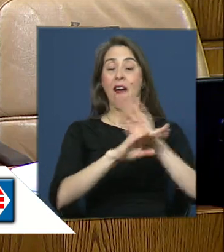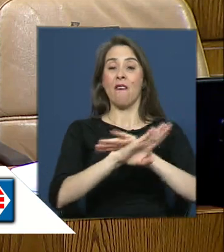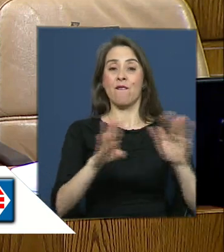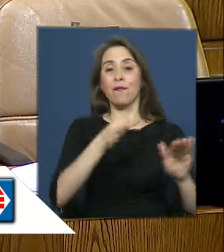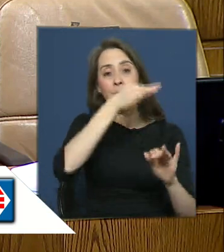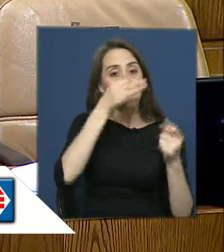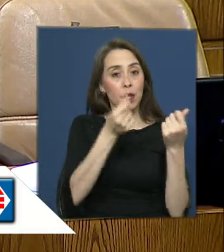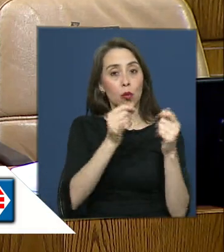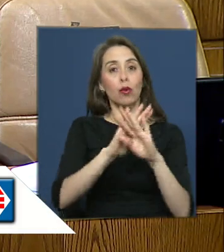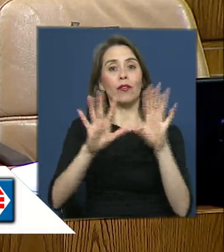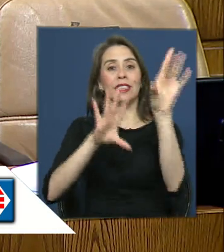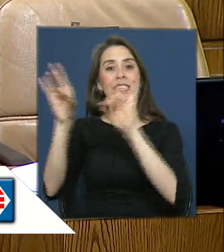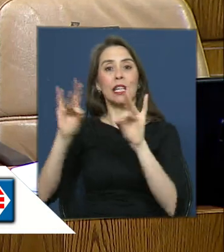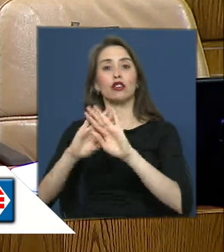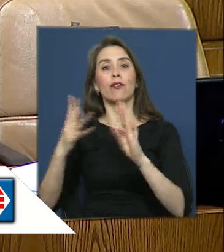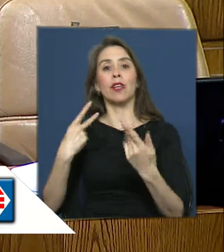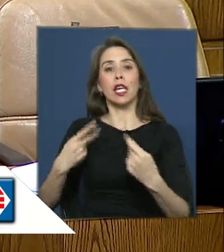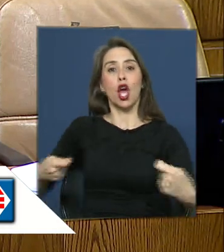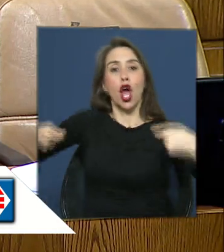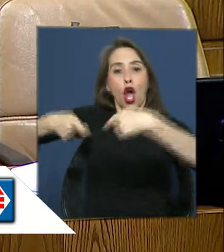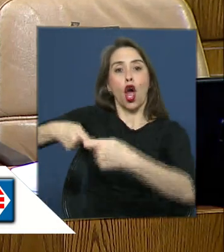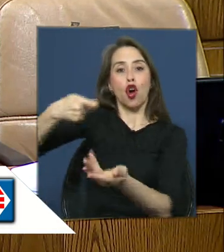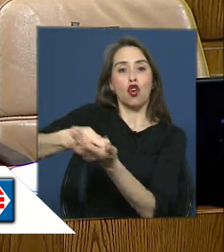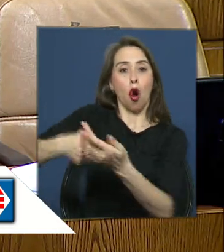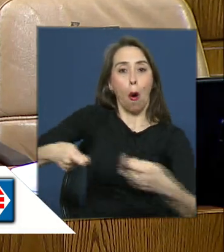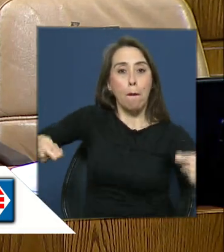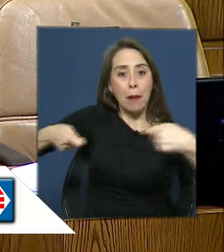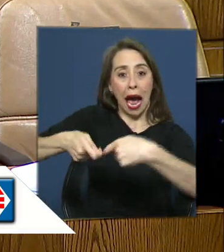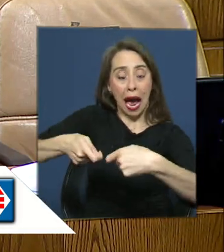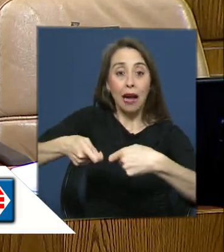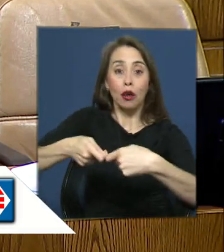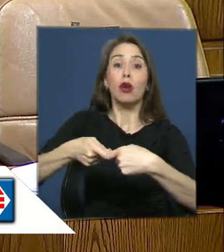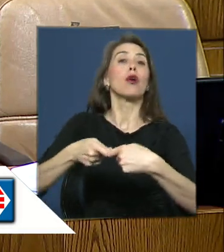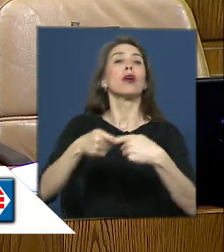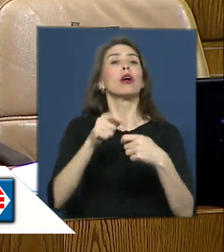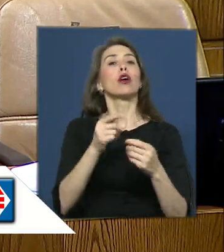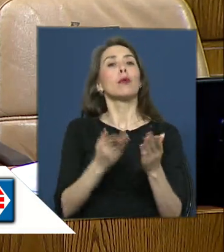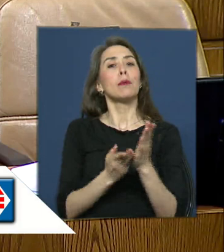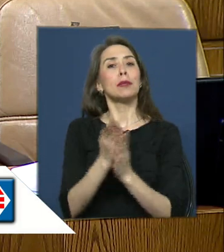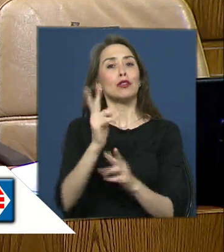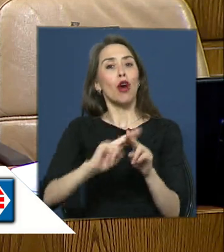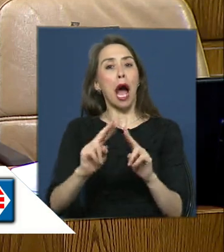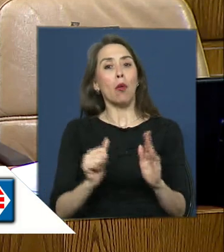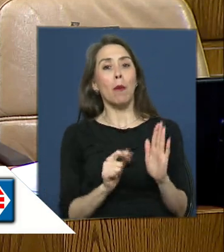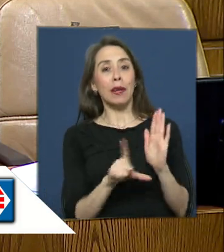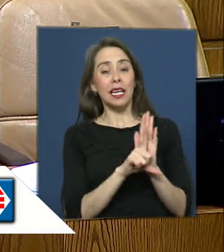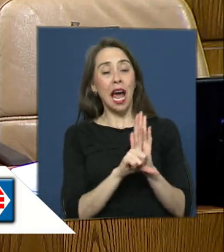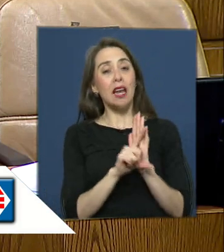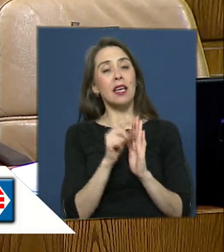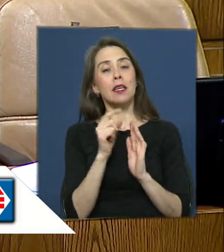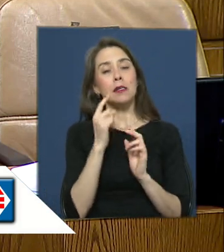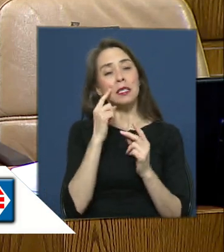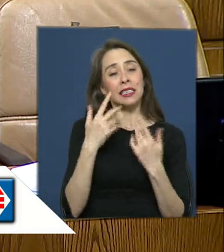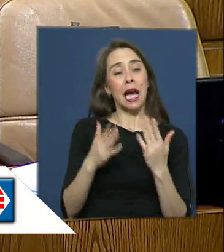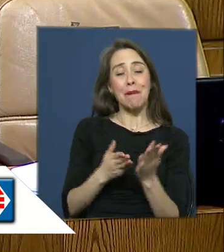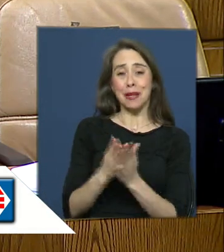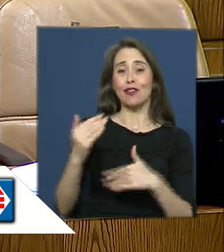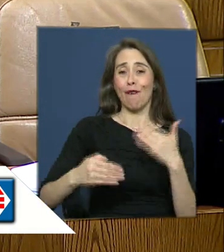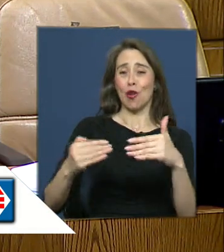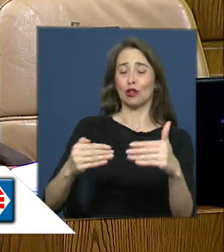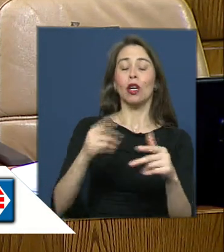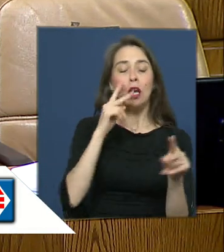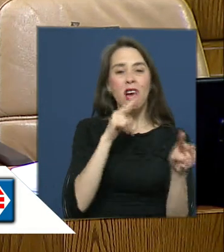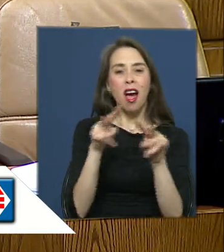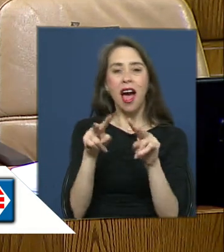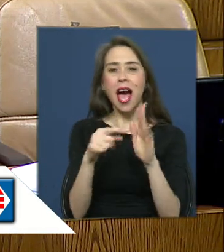selección y fin al copago, ha permitido identificar aspectos que pueden ser mejorados, que pueden ser perfeccionados,